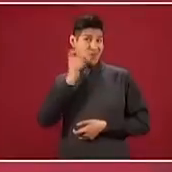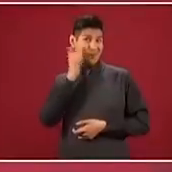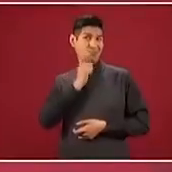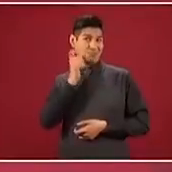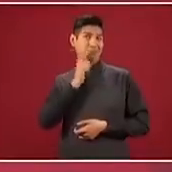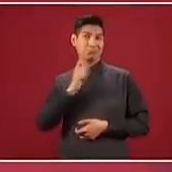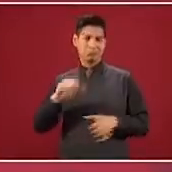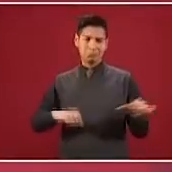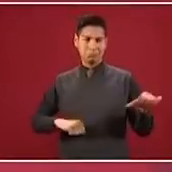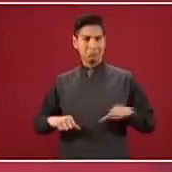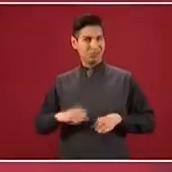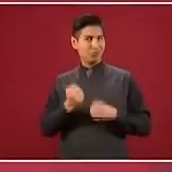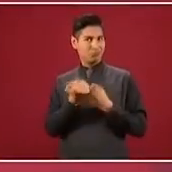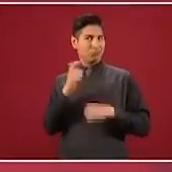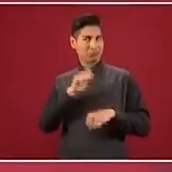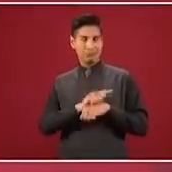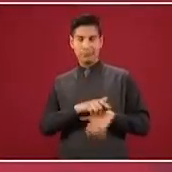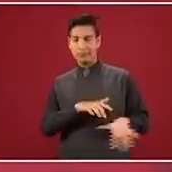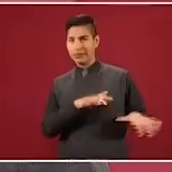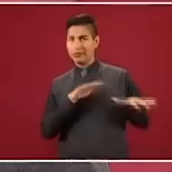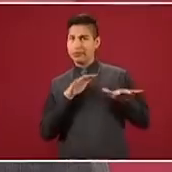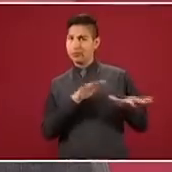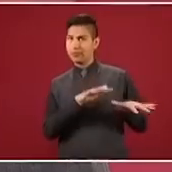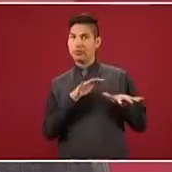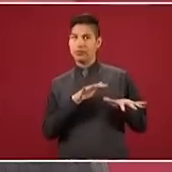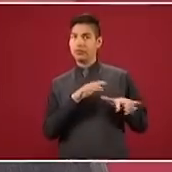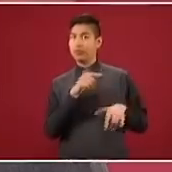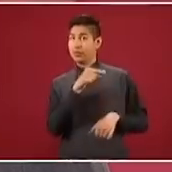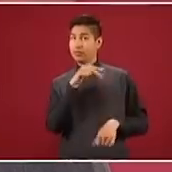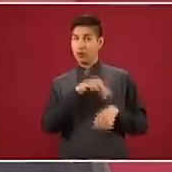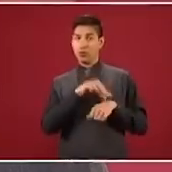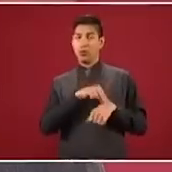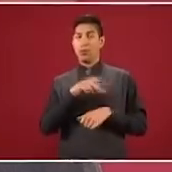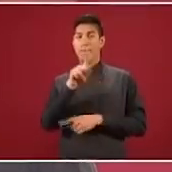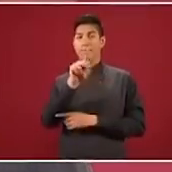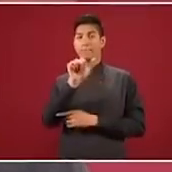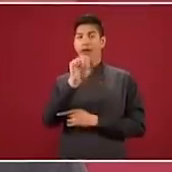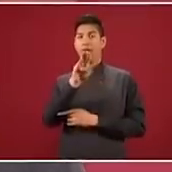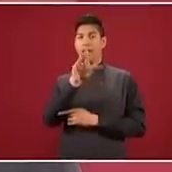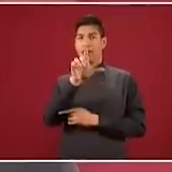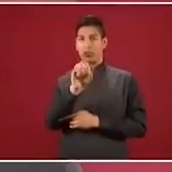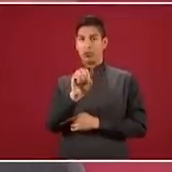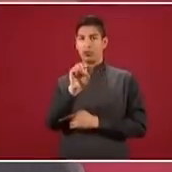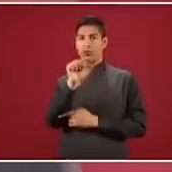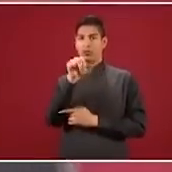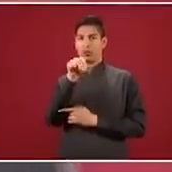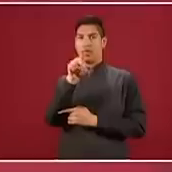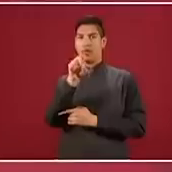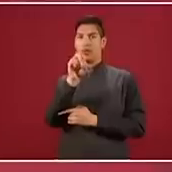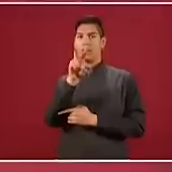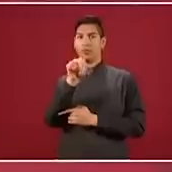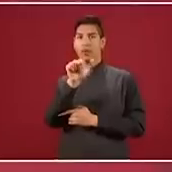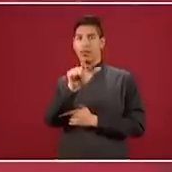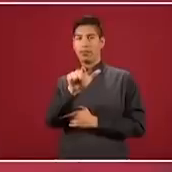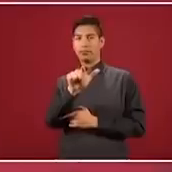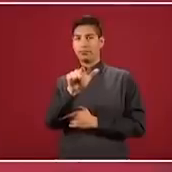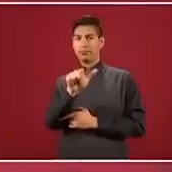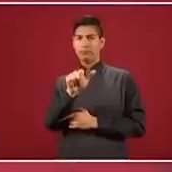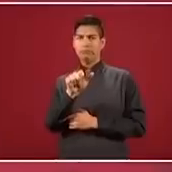extraordinario, el doctor Pablo Sandoval. Bueno,